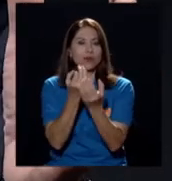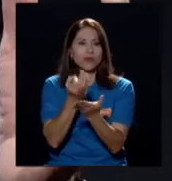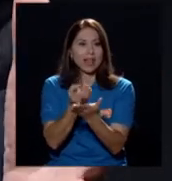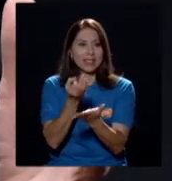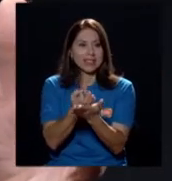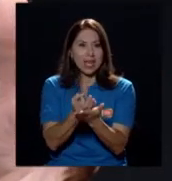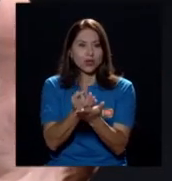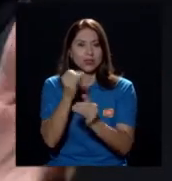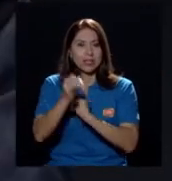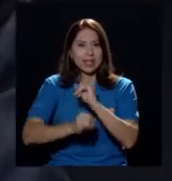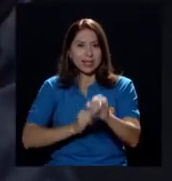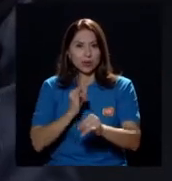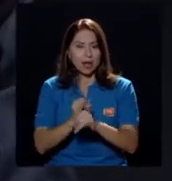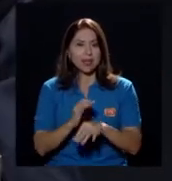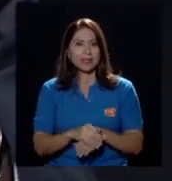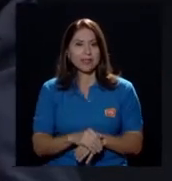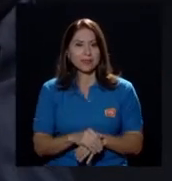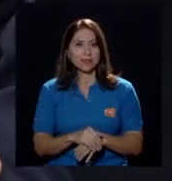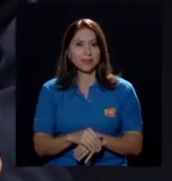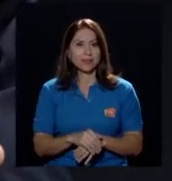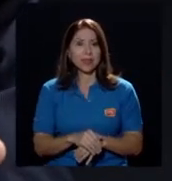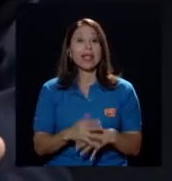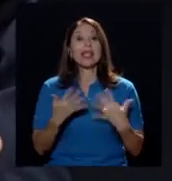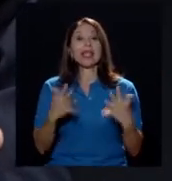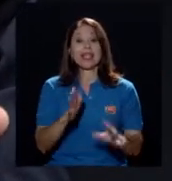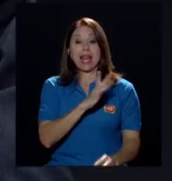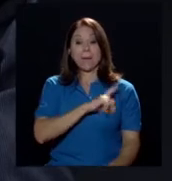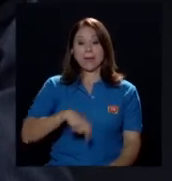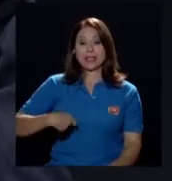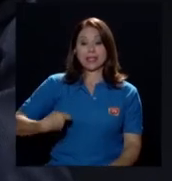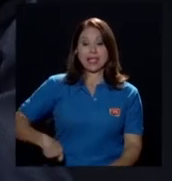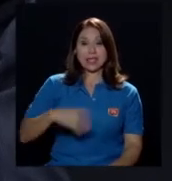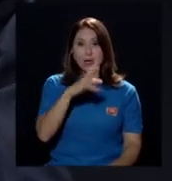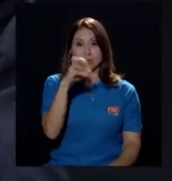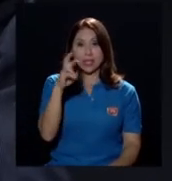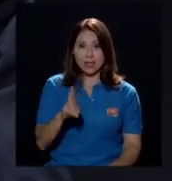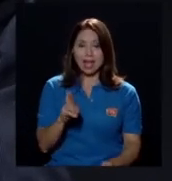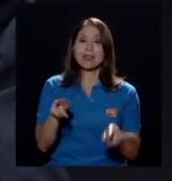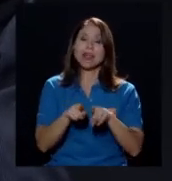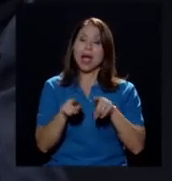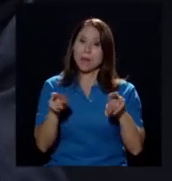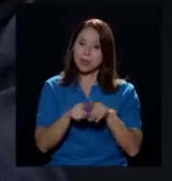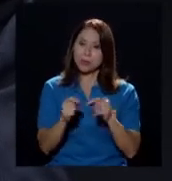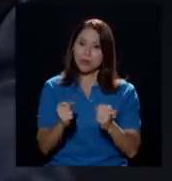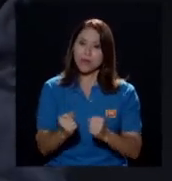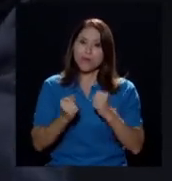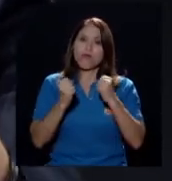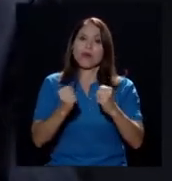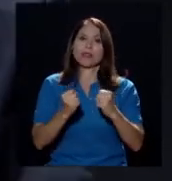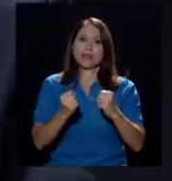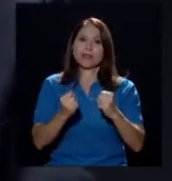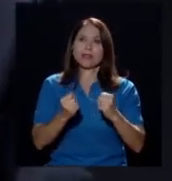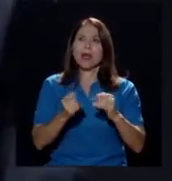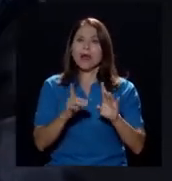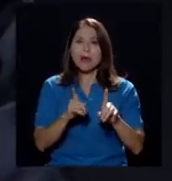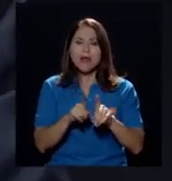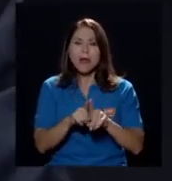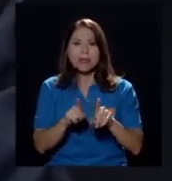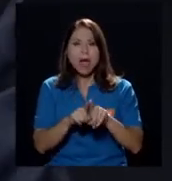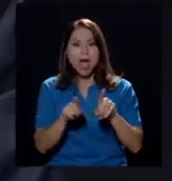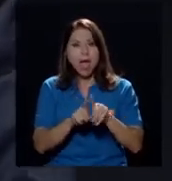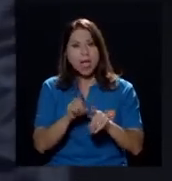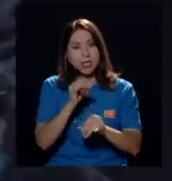internacionales y la presidencia de la república también su interlocutor muy fuerte estoy dejando el instituto costarricense